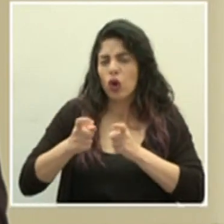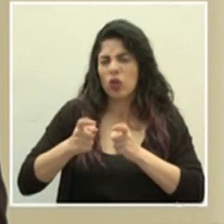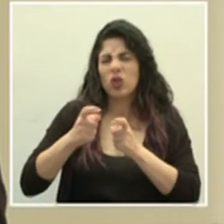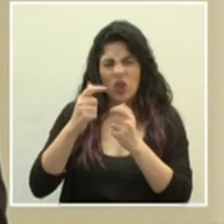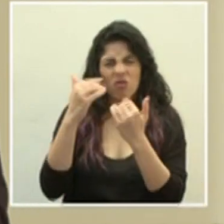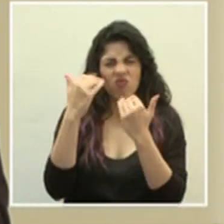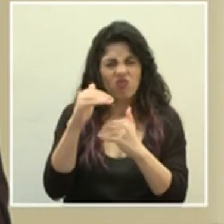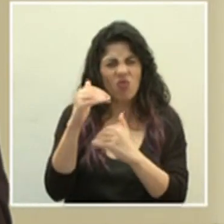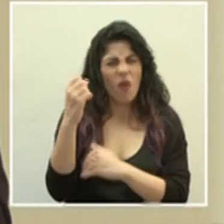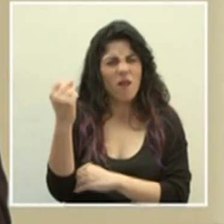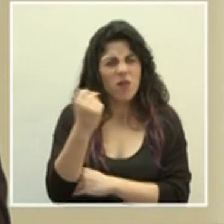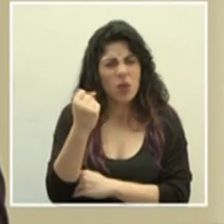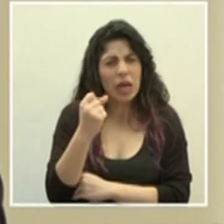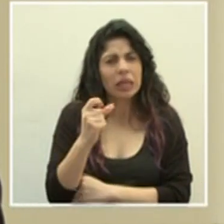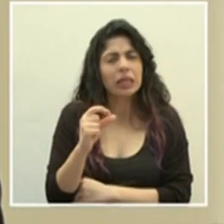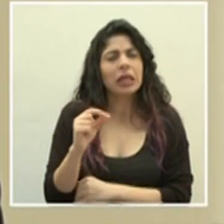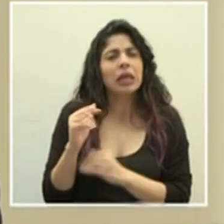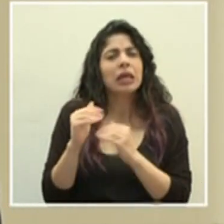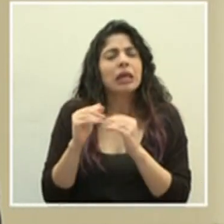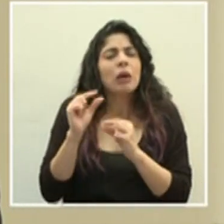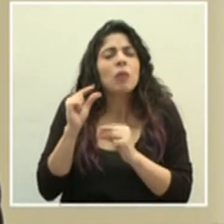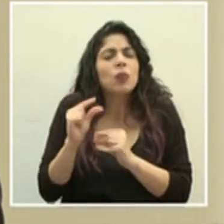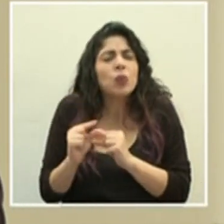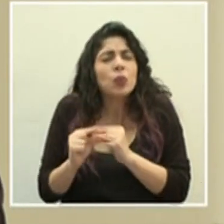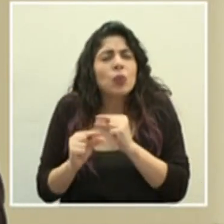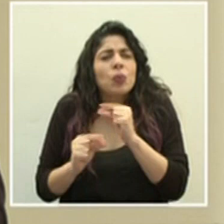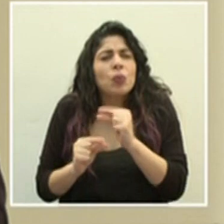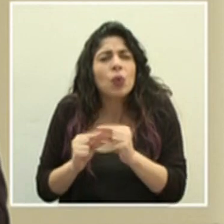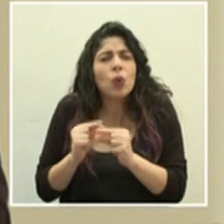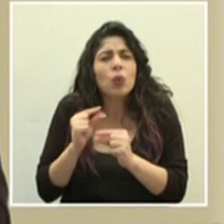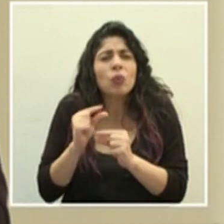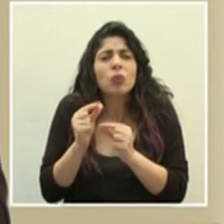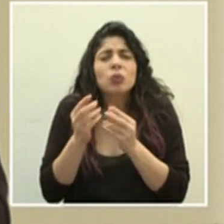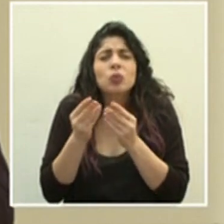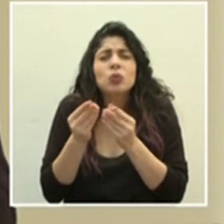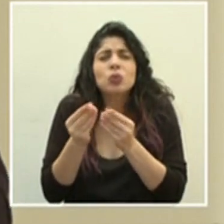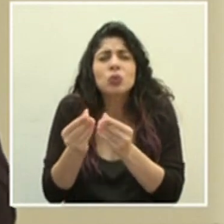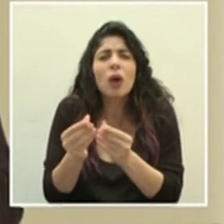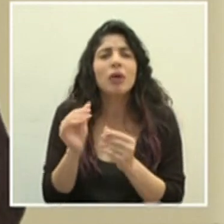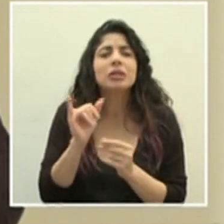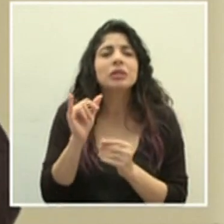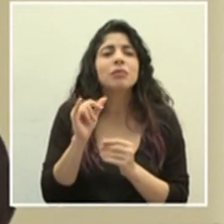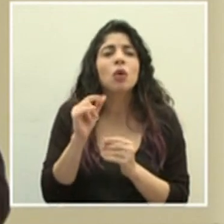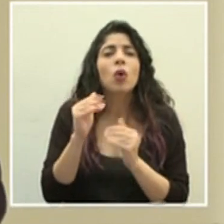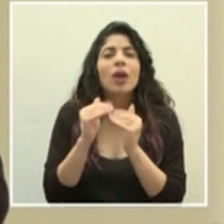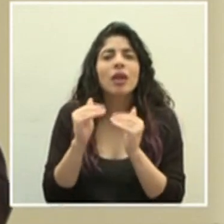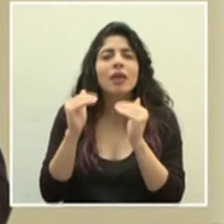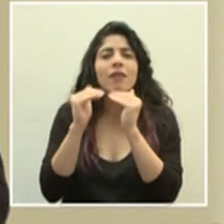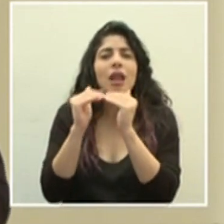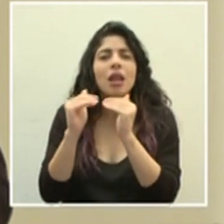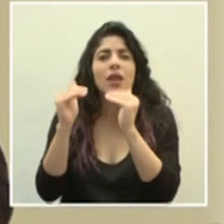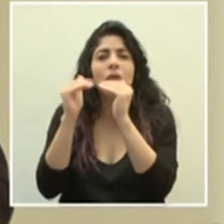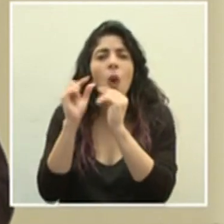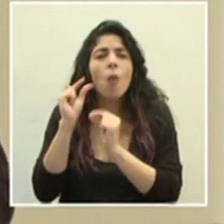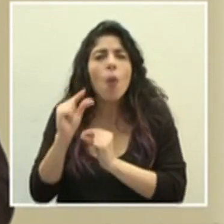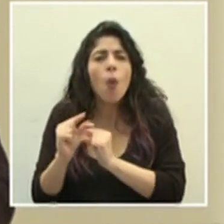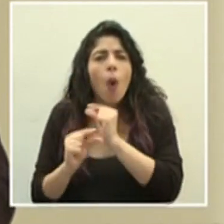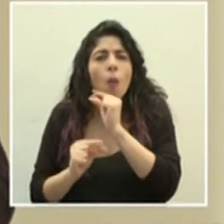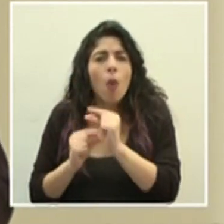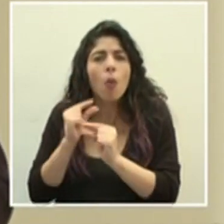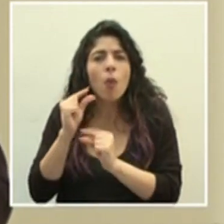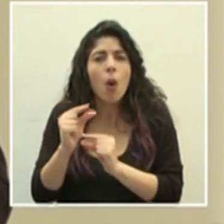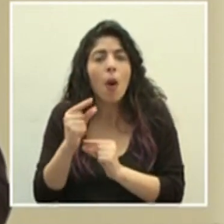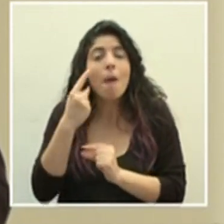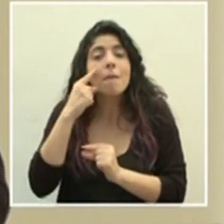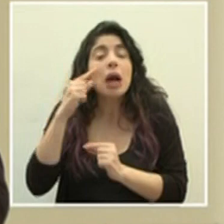estricto, en una gradualidad muy temperada, o sea, de una forma muy escalonada, para que podamos